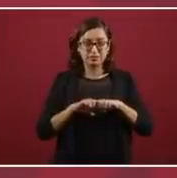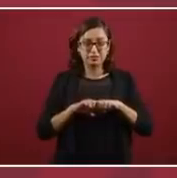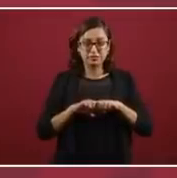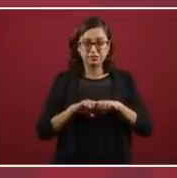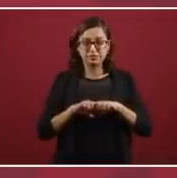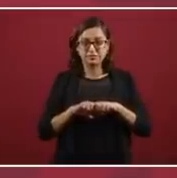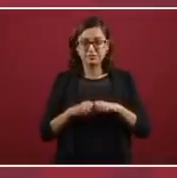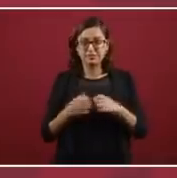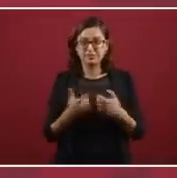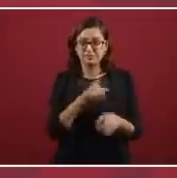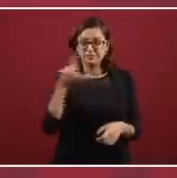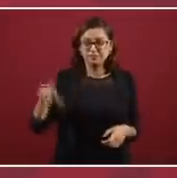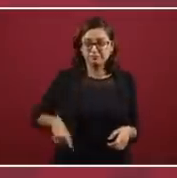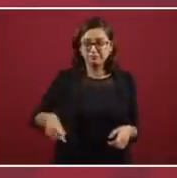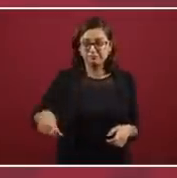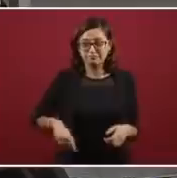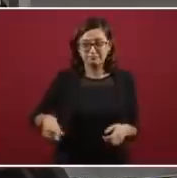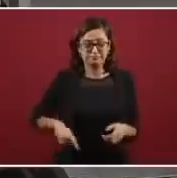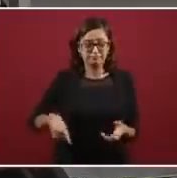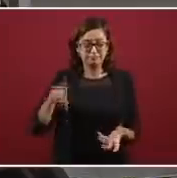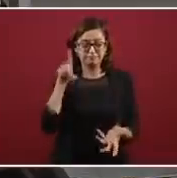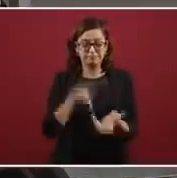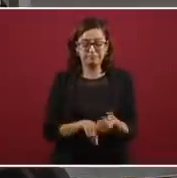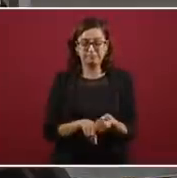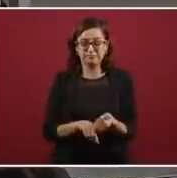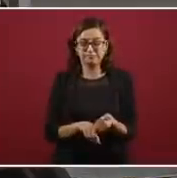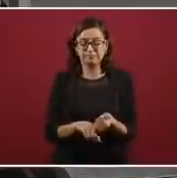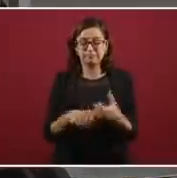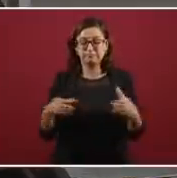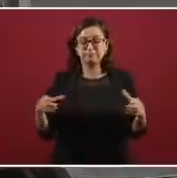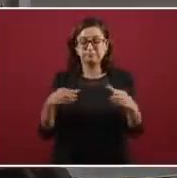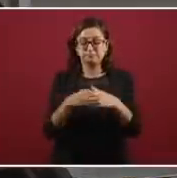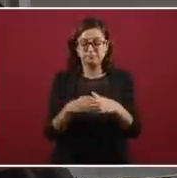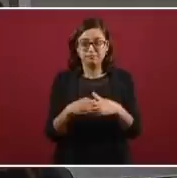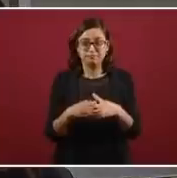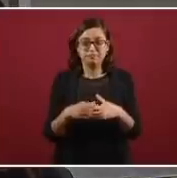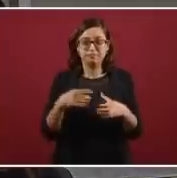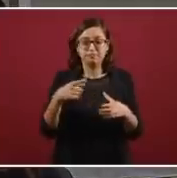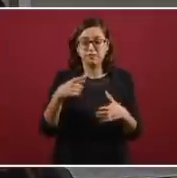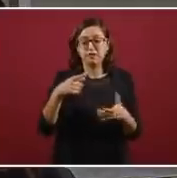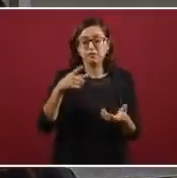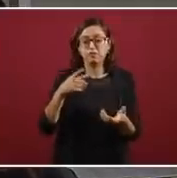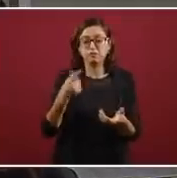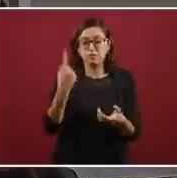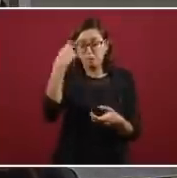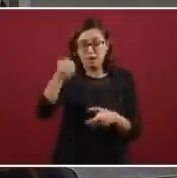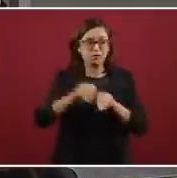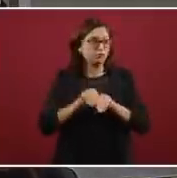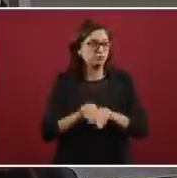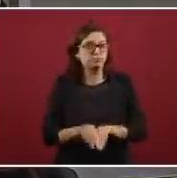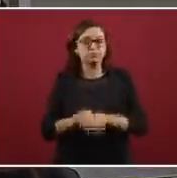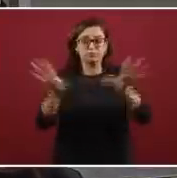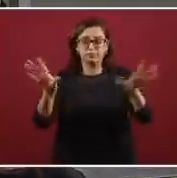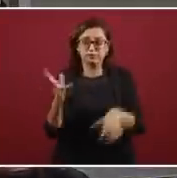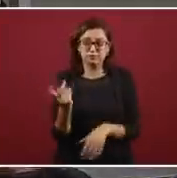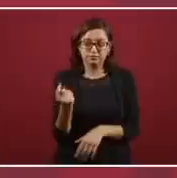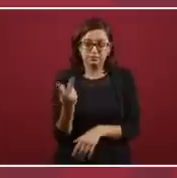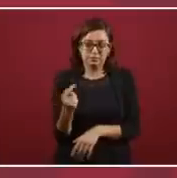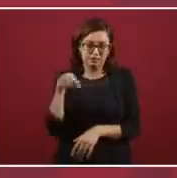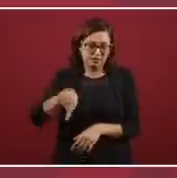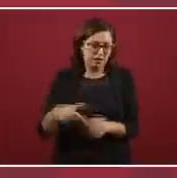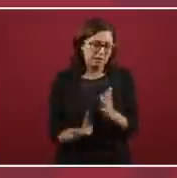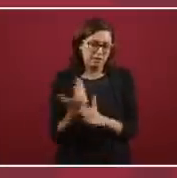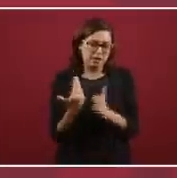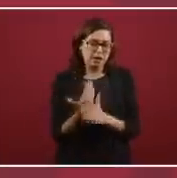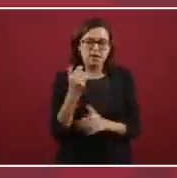que tiene el gobierno, que hace posible las transmisiones de esta conferencia y de todos